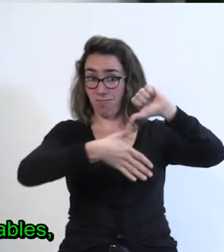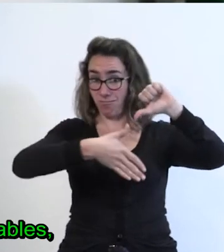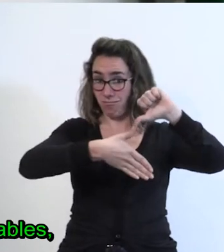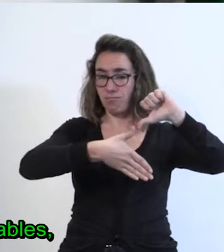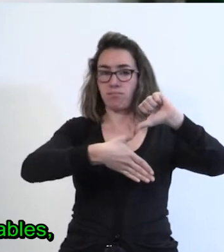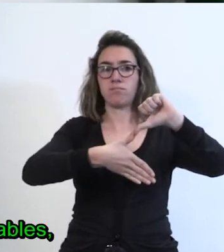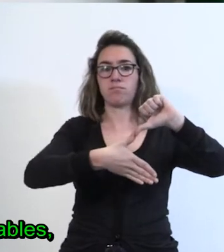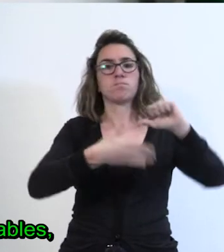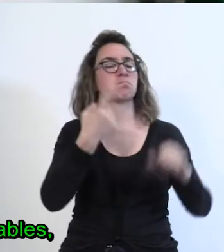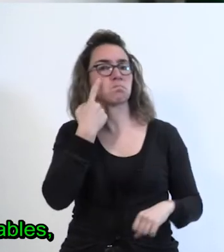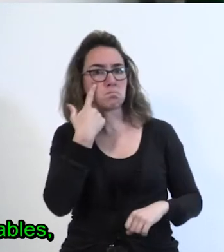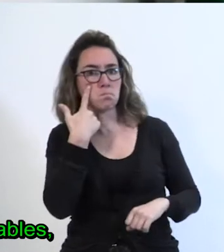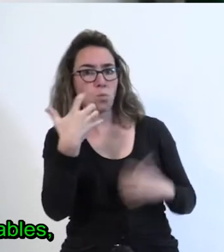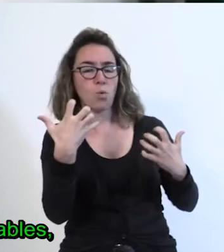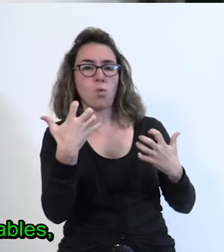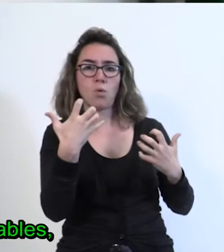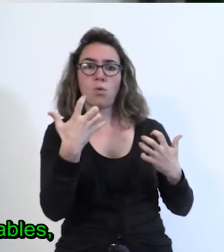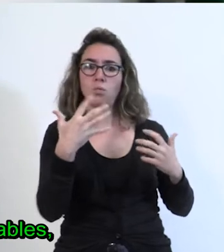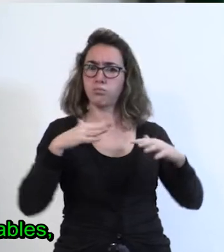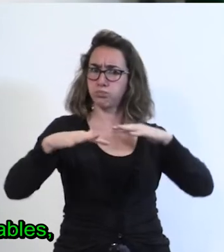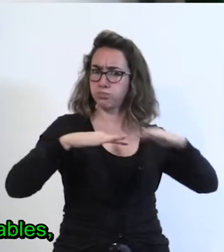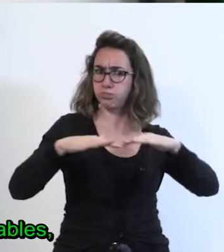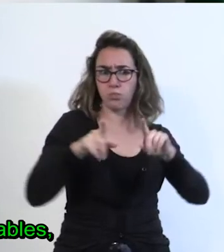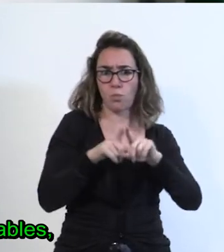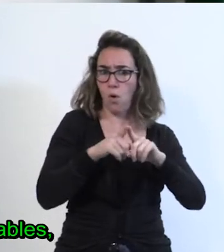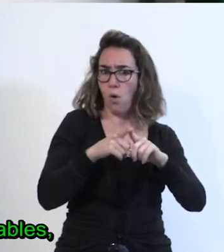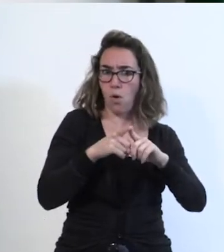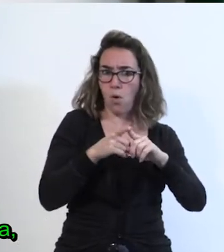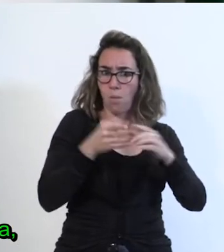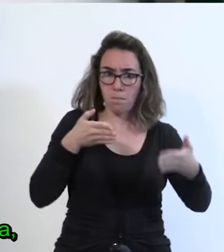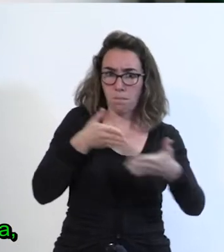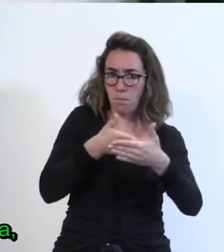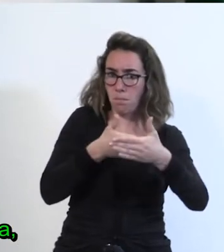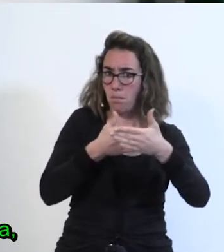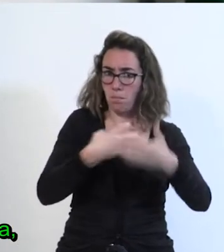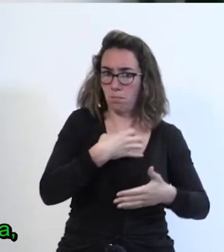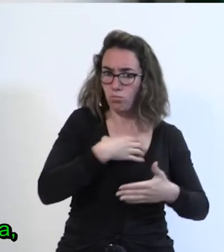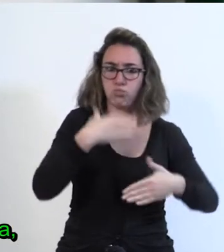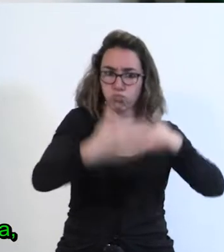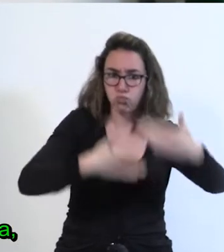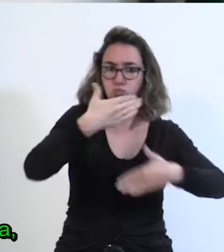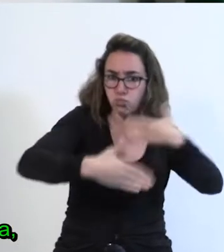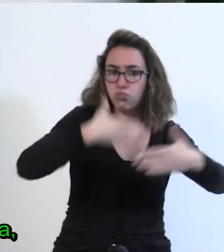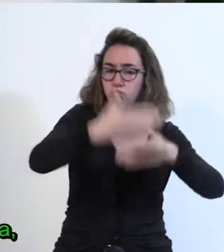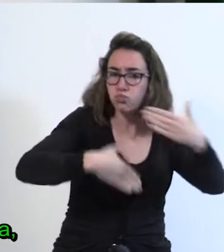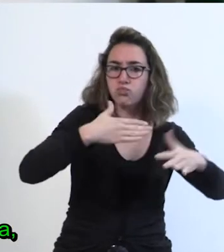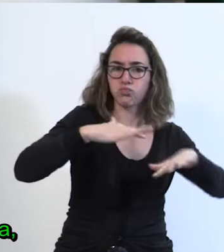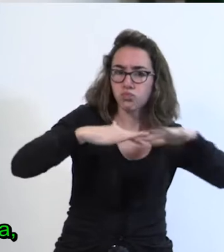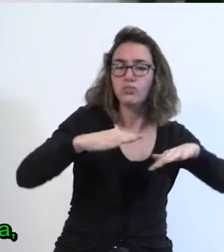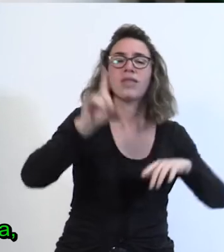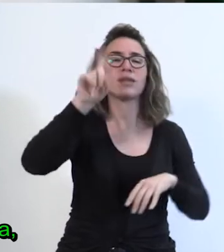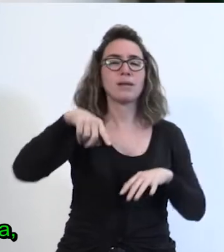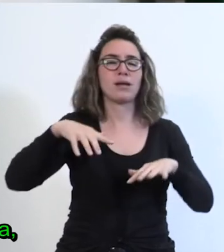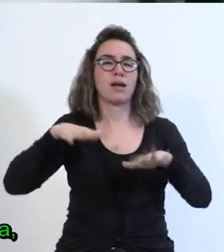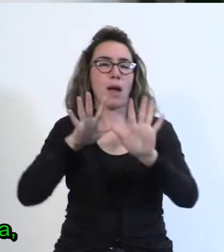asistiendo ante movimientos que parecen imparables, como toda la movilización de